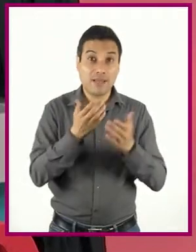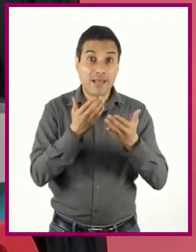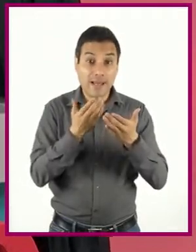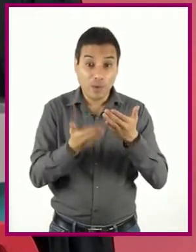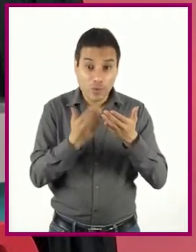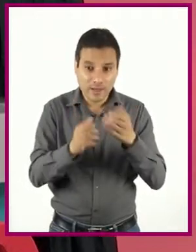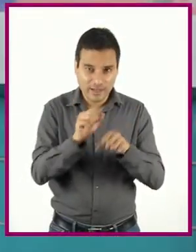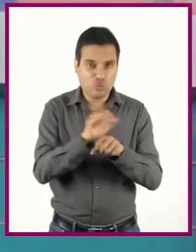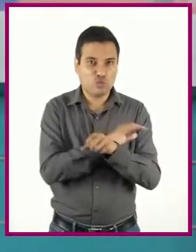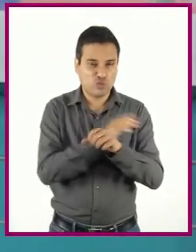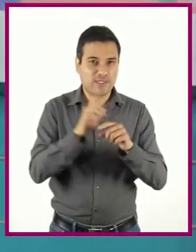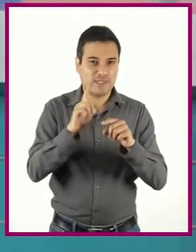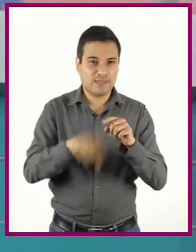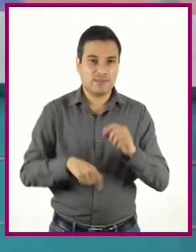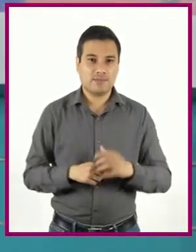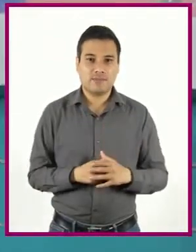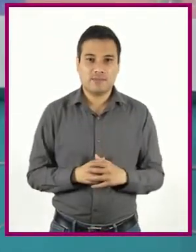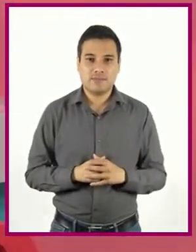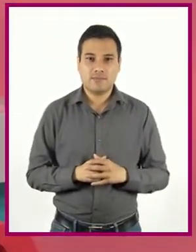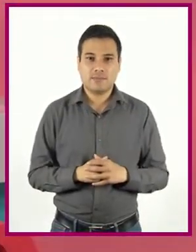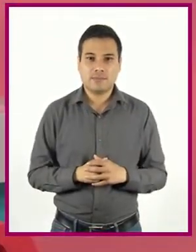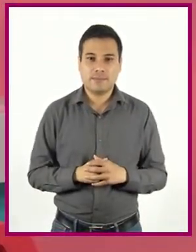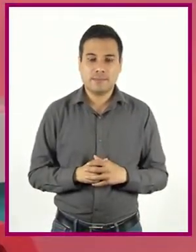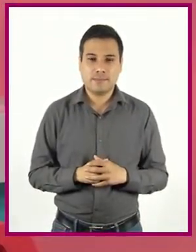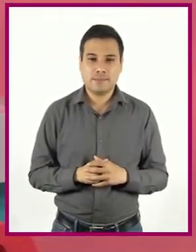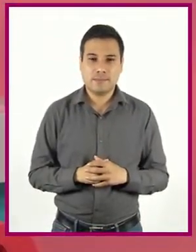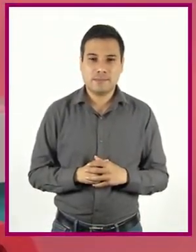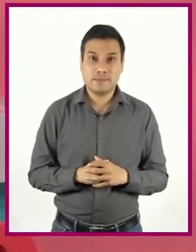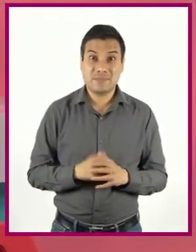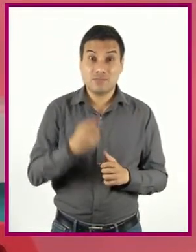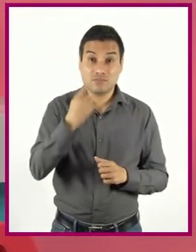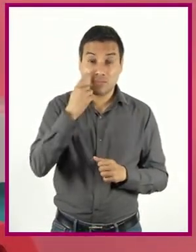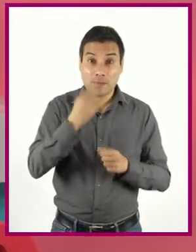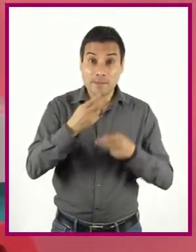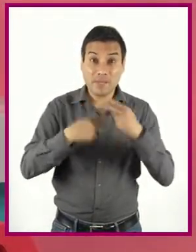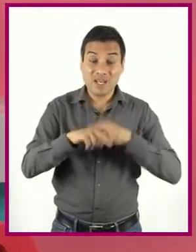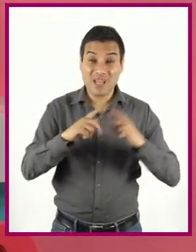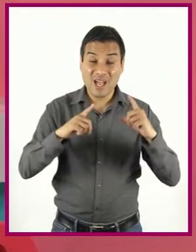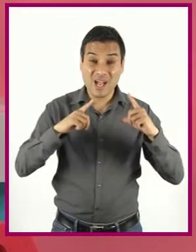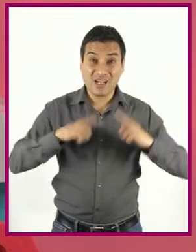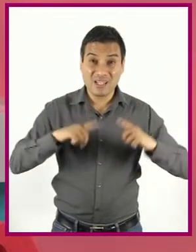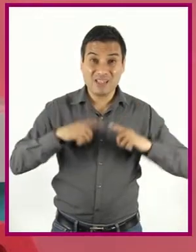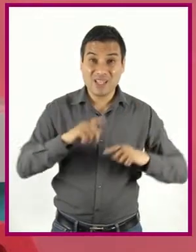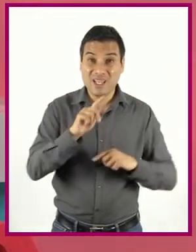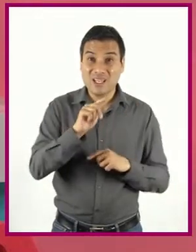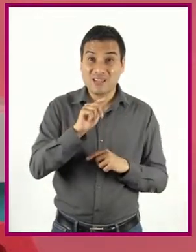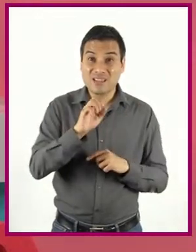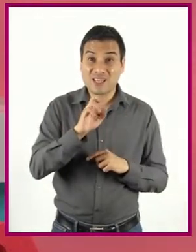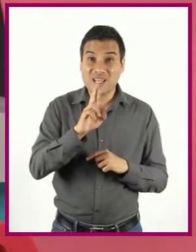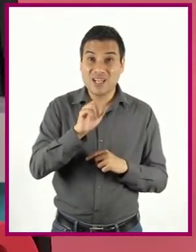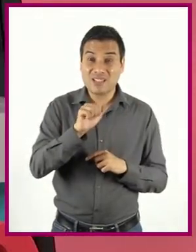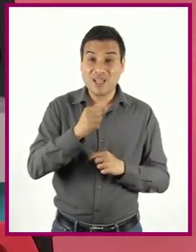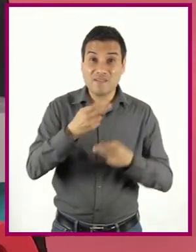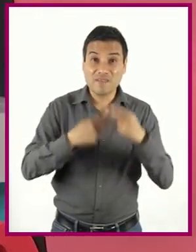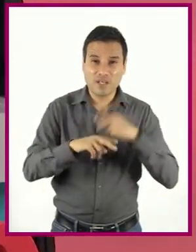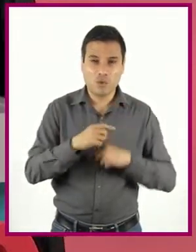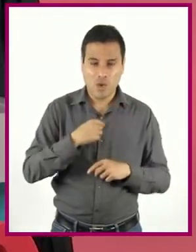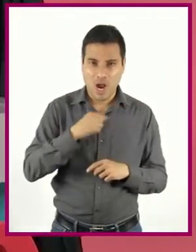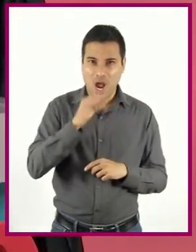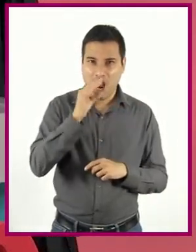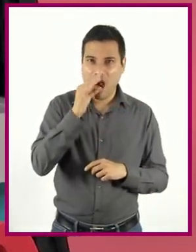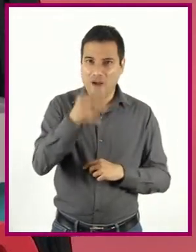emociones. Pero... ¡Ay, viene la gente Teresa! ¡No! Sí, sí, no, les advierto que esta